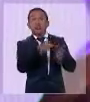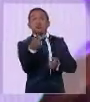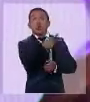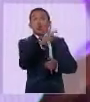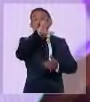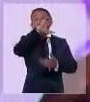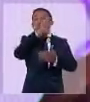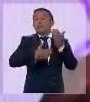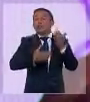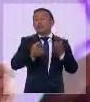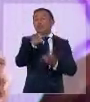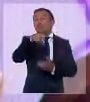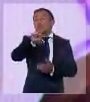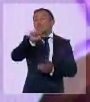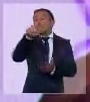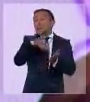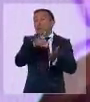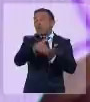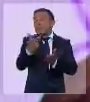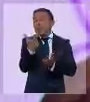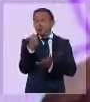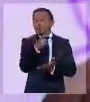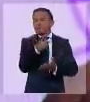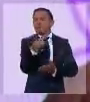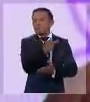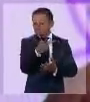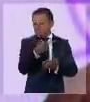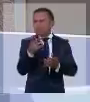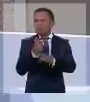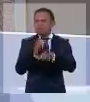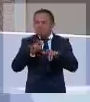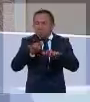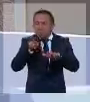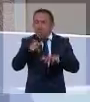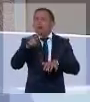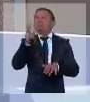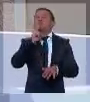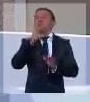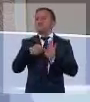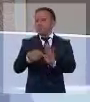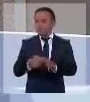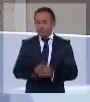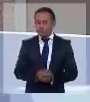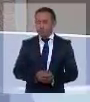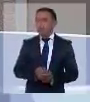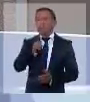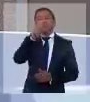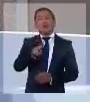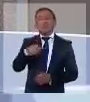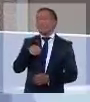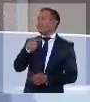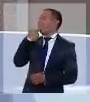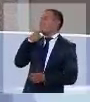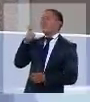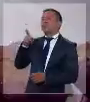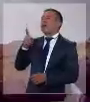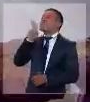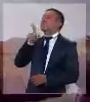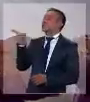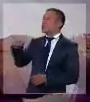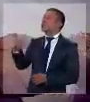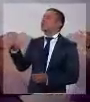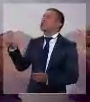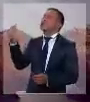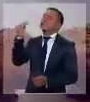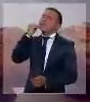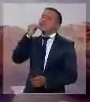candidato Rodríguez Calderón en esta mesa de discusión. Me divierto con ustedes. Ahora dale un beso, cabrón. Dale, pues,